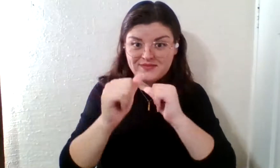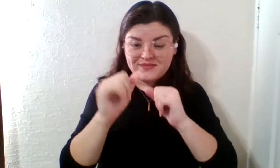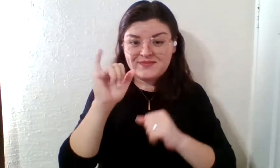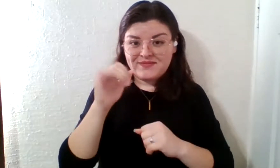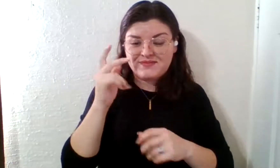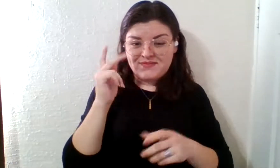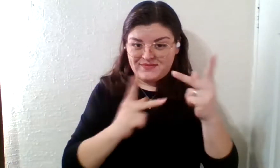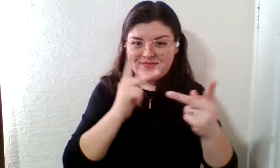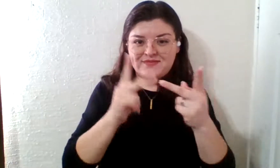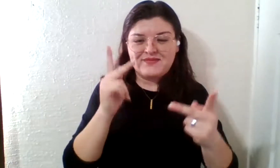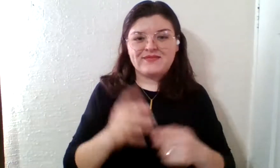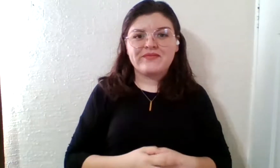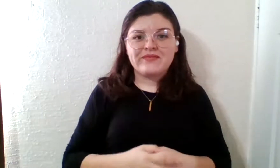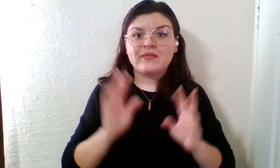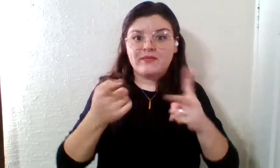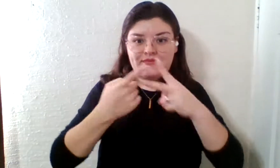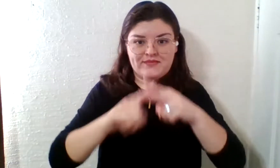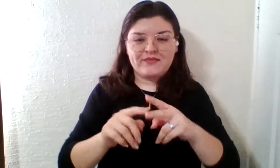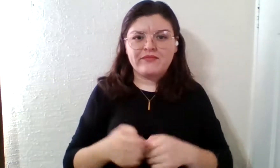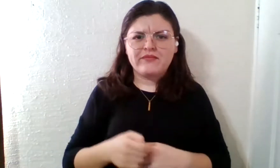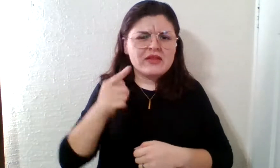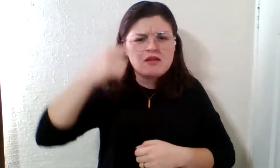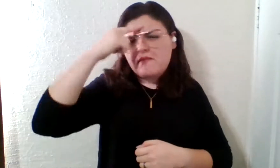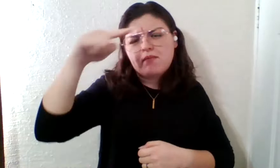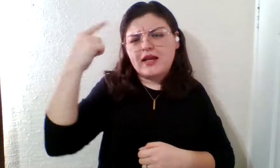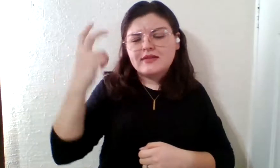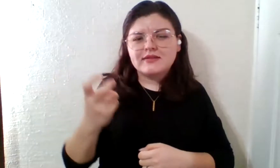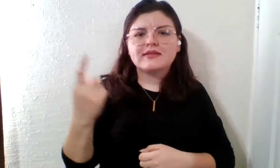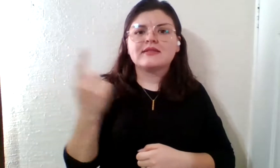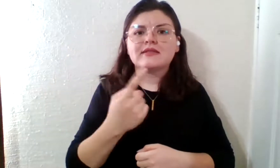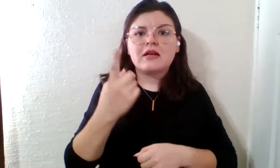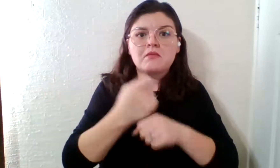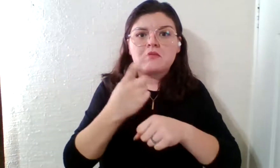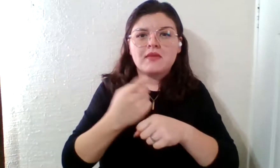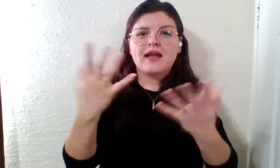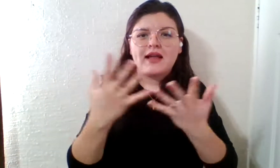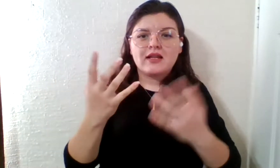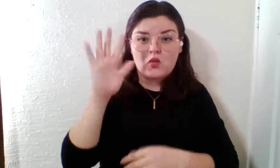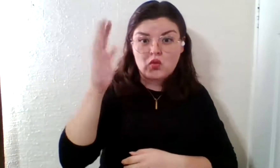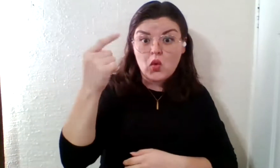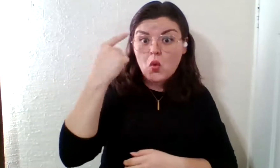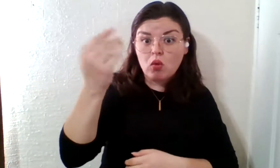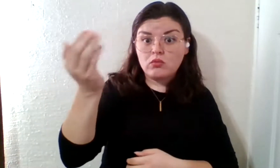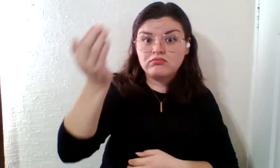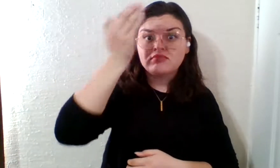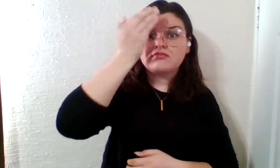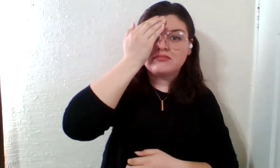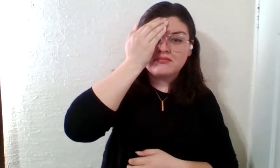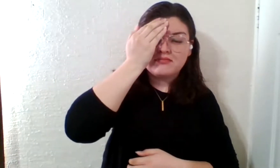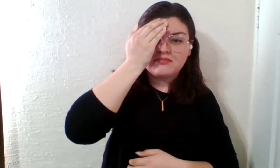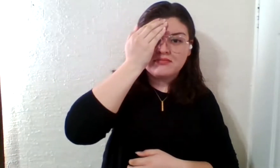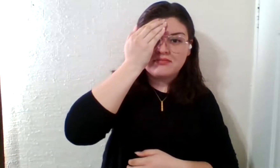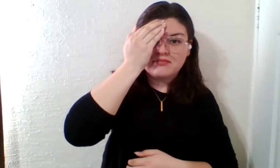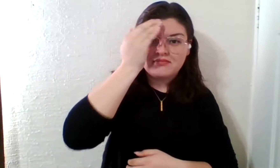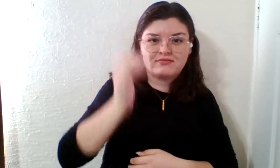bien. Vamos a comenzar entonces. Es muy sencillo y lo primero que vamos a hacer es taparnos un ojo. ¿Sí? ¿Hay quien pueda hacerlo?